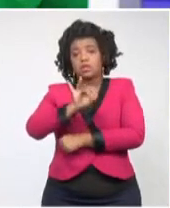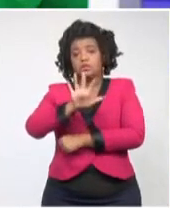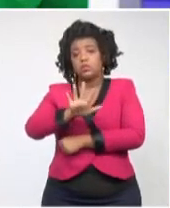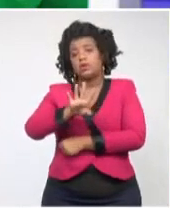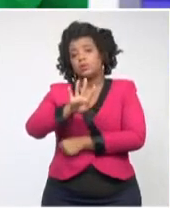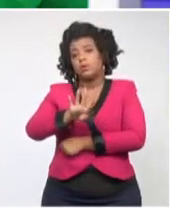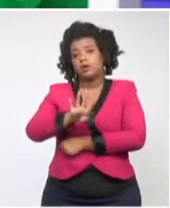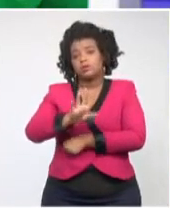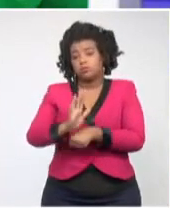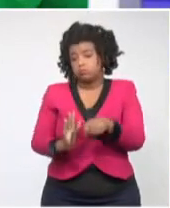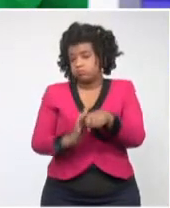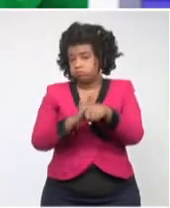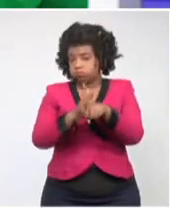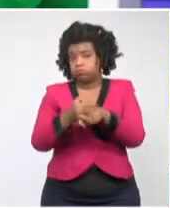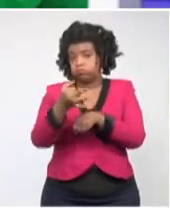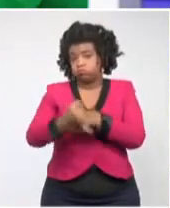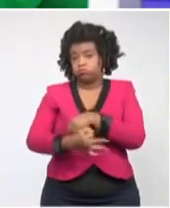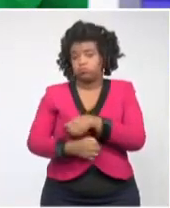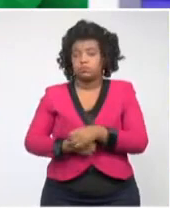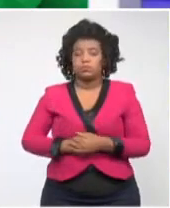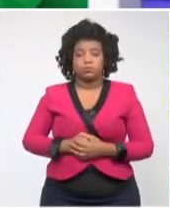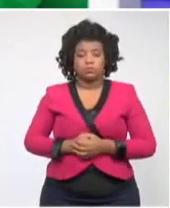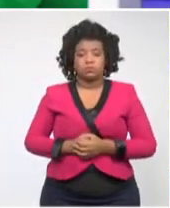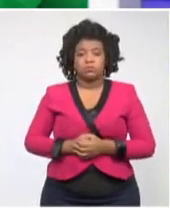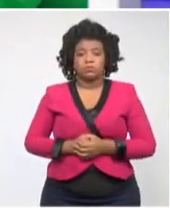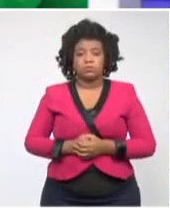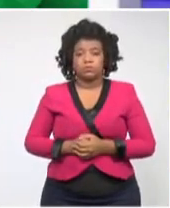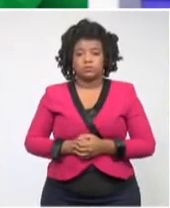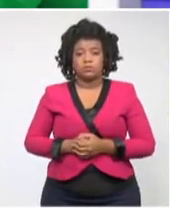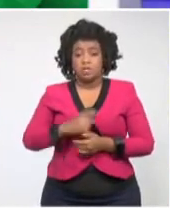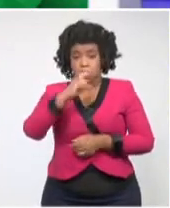de COVID-19. Se ha recuperado el